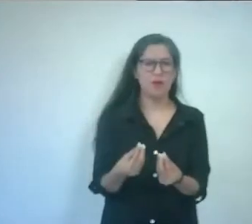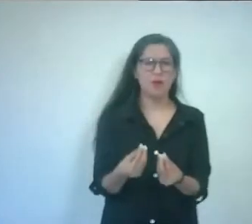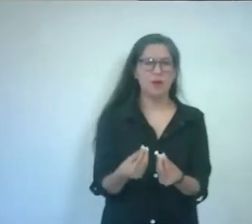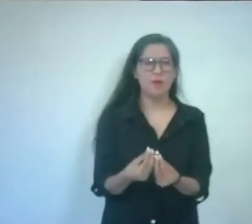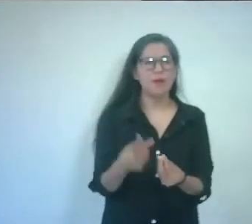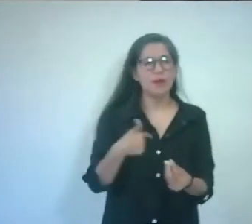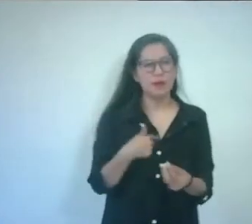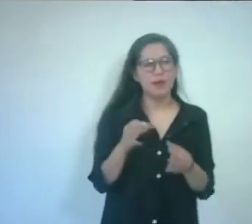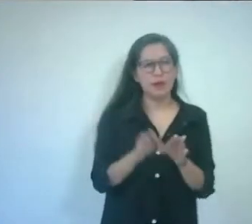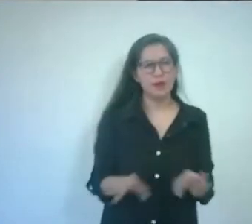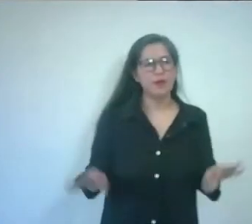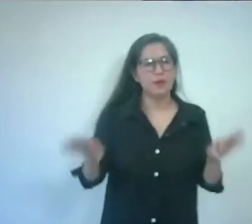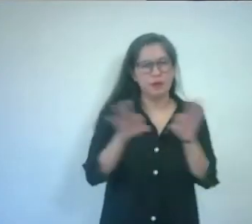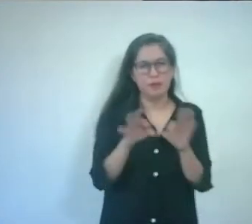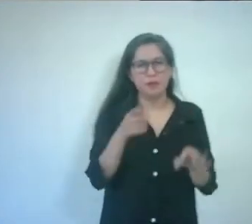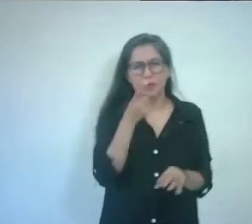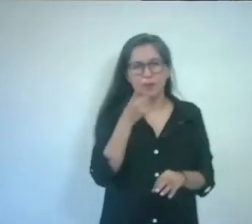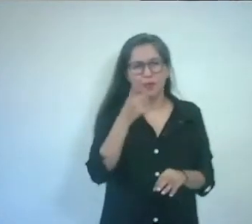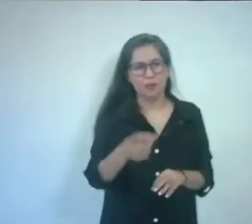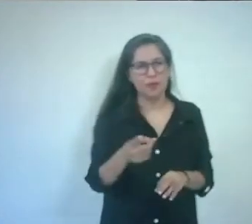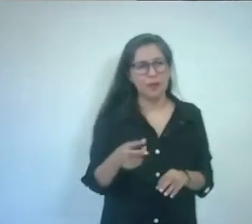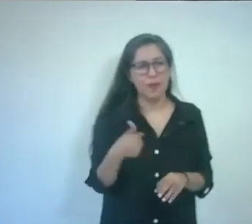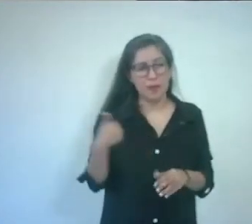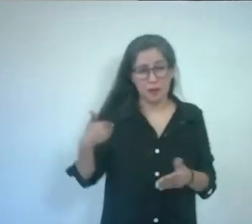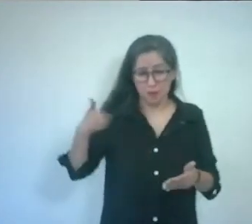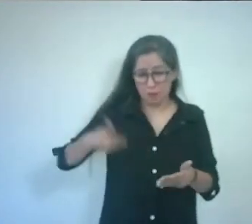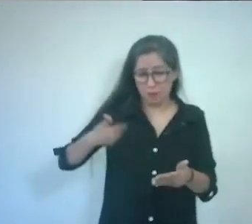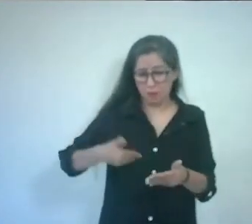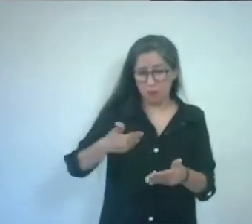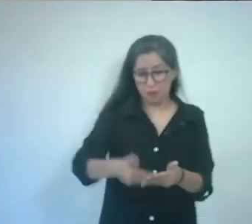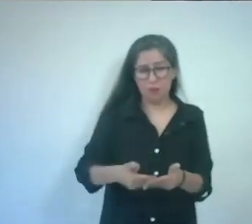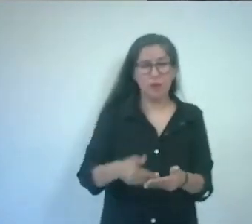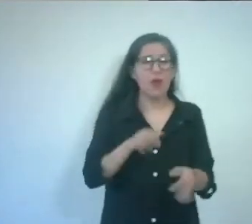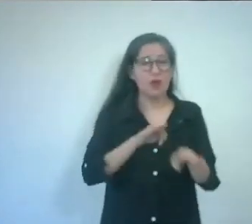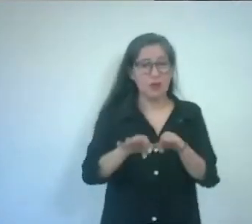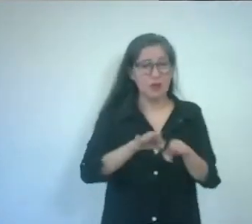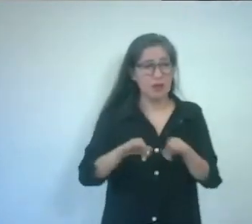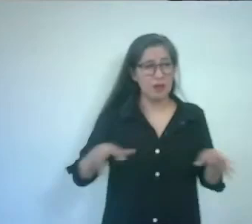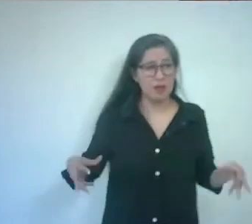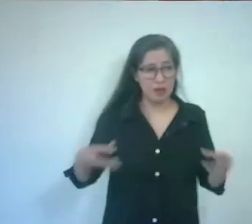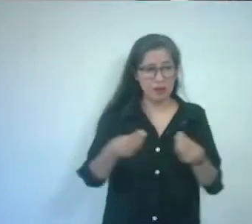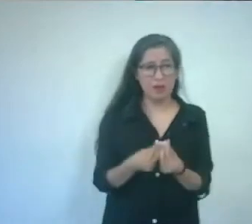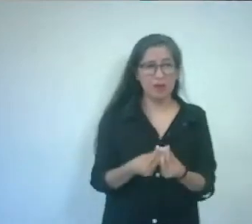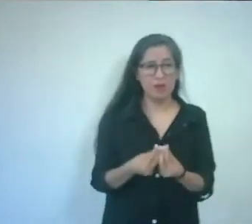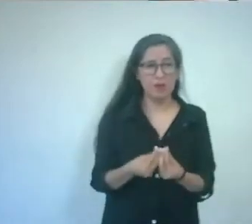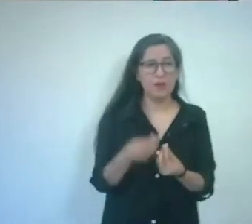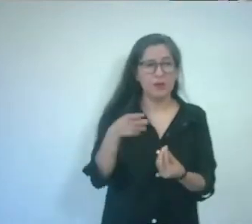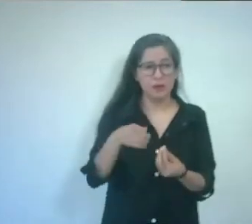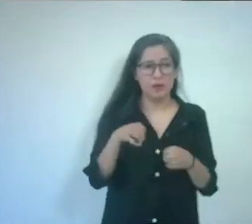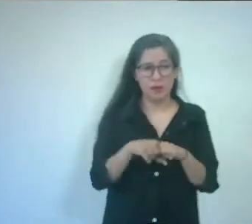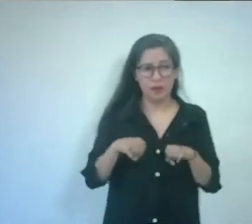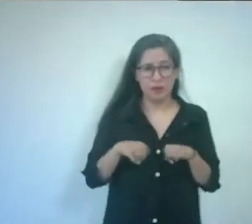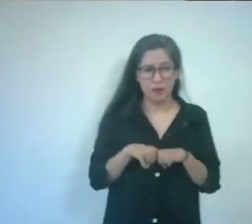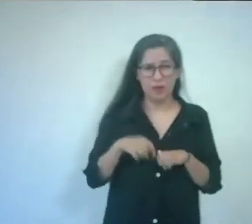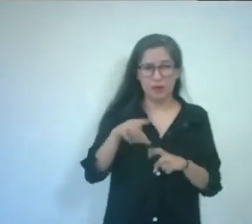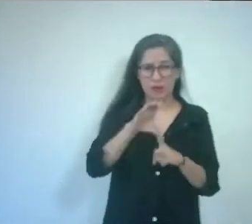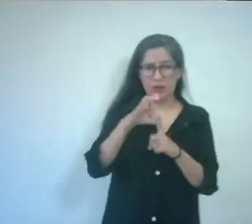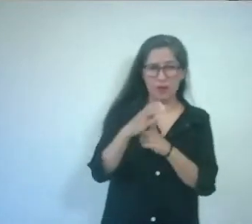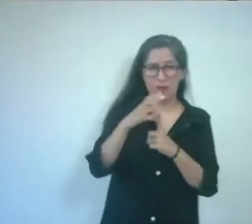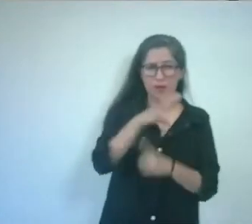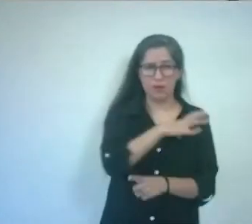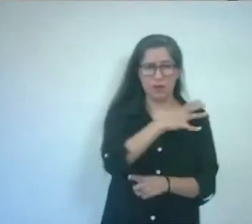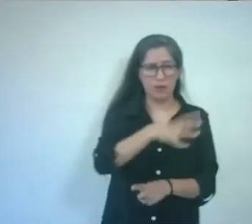me es importante mencionarlo, el llegar a esta jornada ha sido posible gracias al trabajo conjunto de quienes integramos el Consejo General.